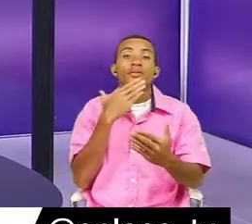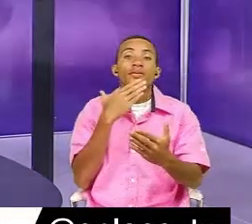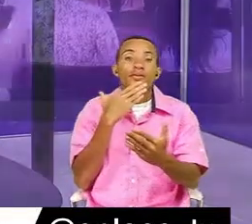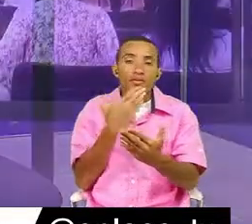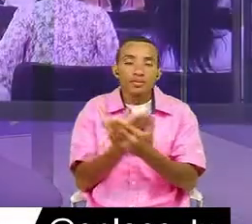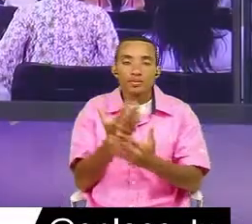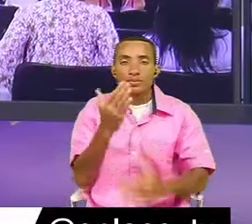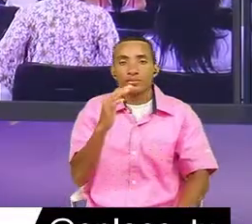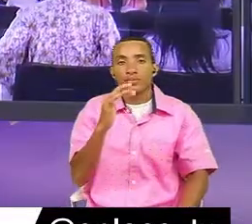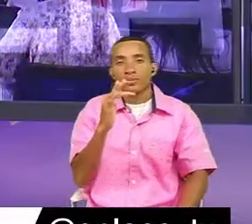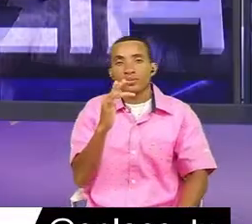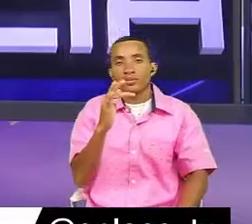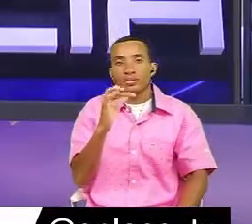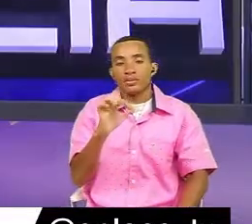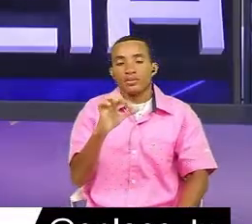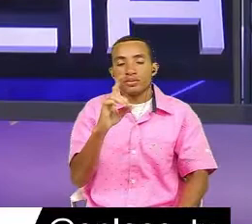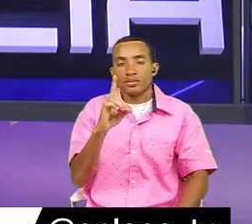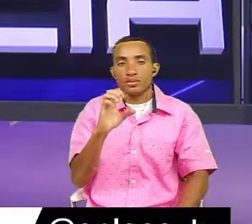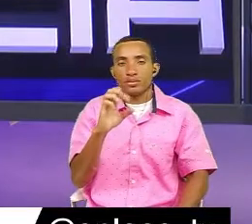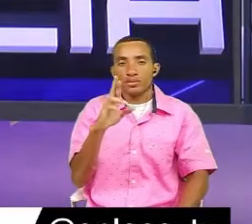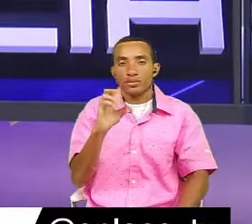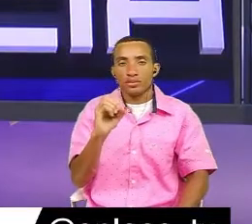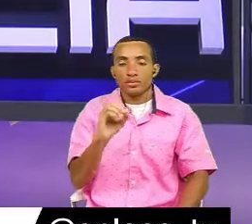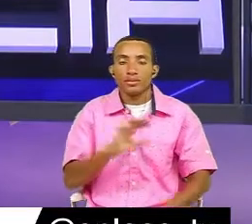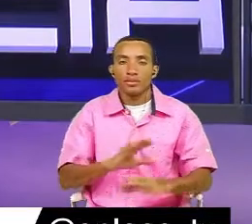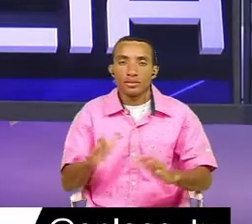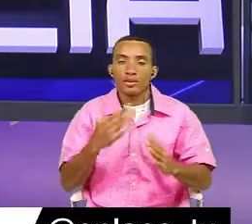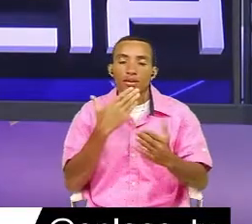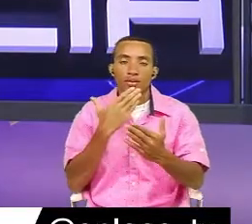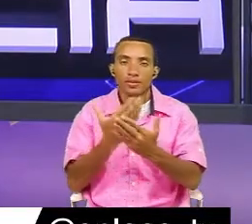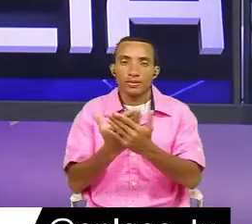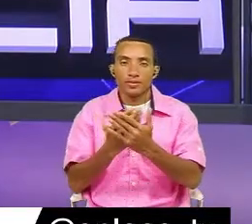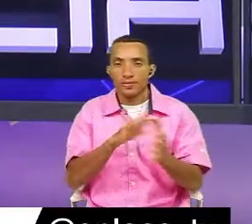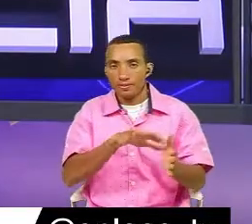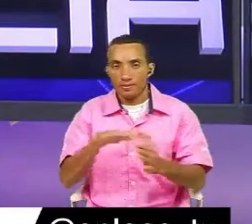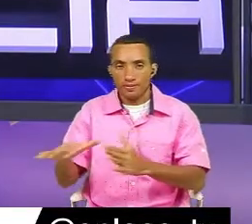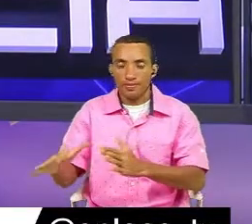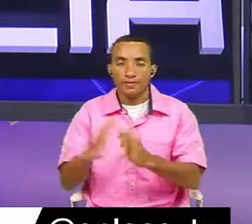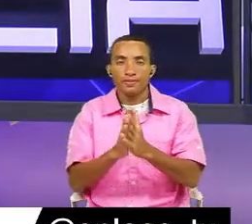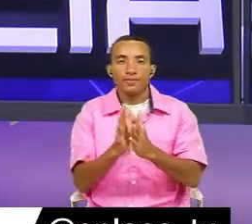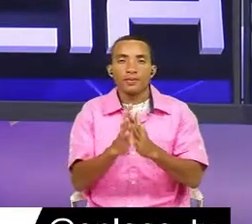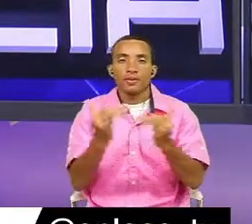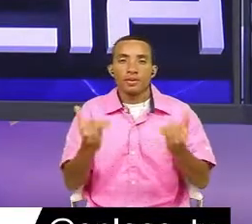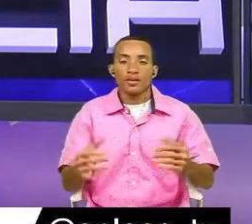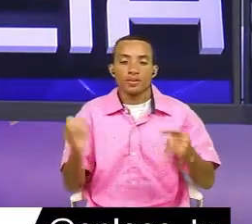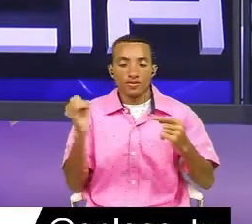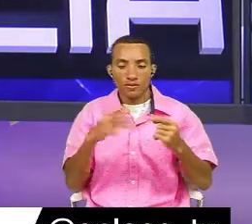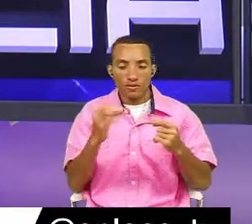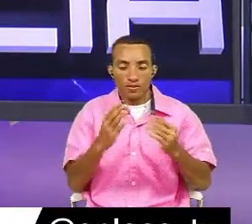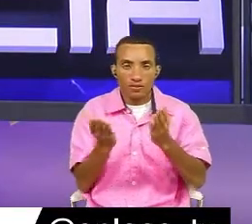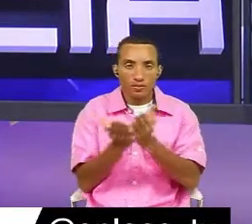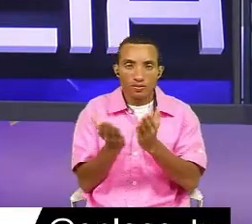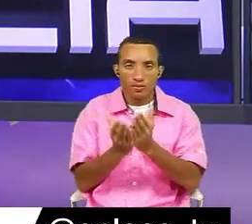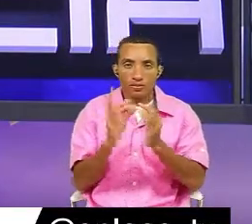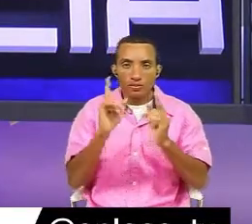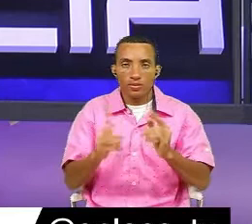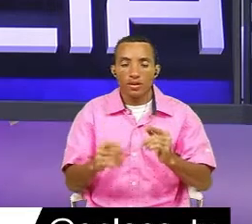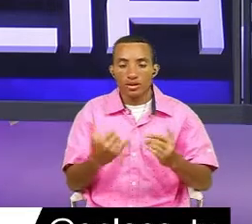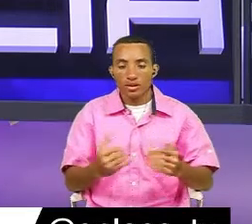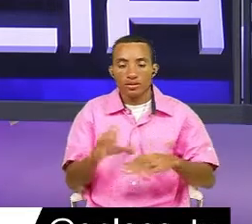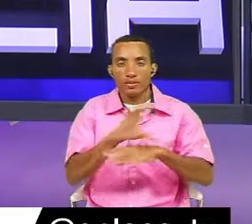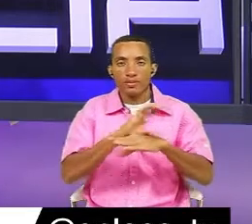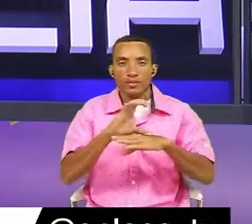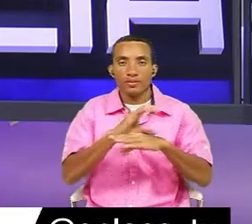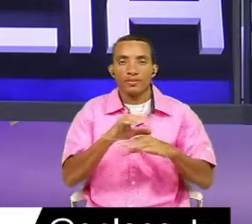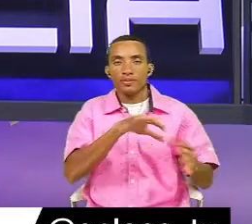Muy buenas tardes para usted. Ahí estábamos en directo desde el lugar de la información, esta vez en este foro educativo que se realiza para nuestra ciudad.